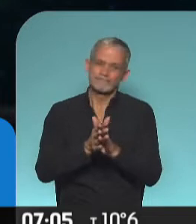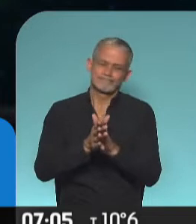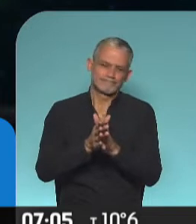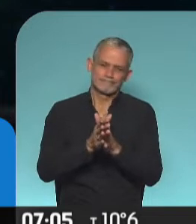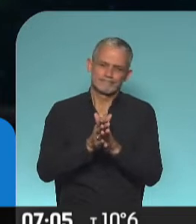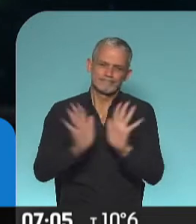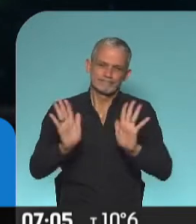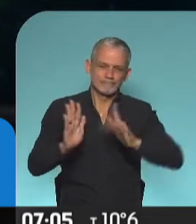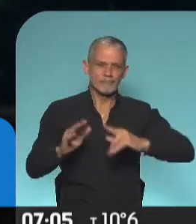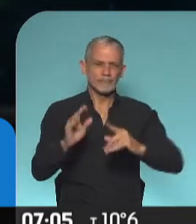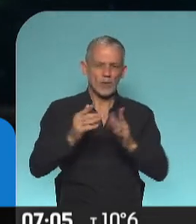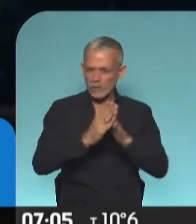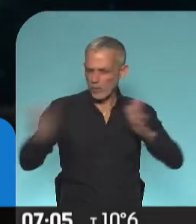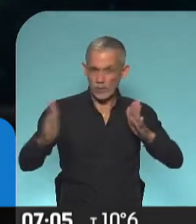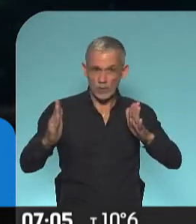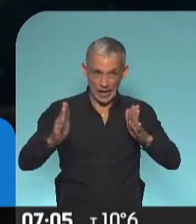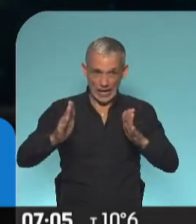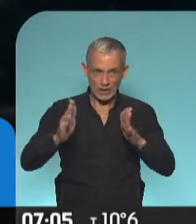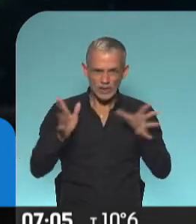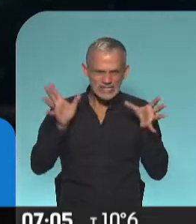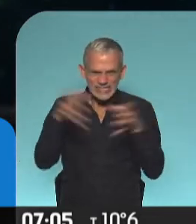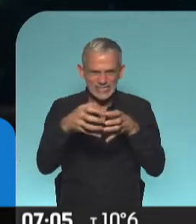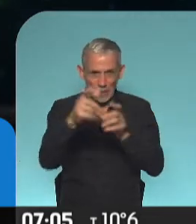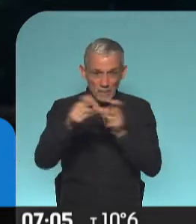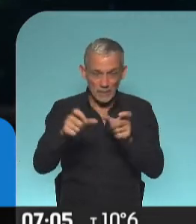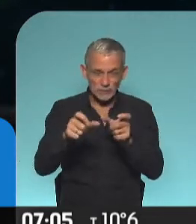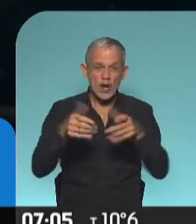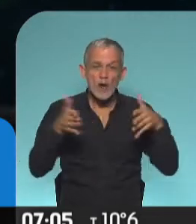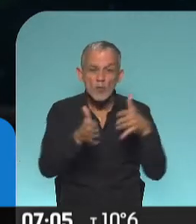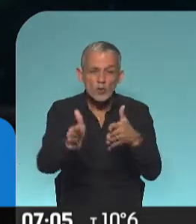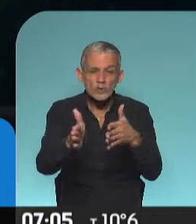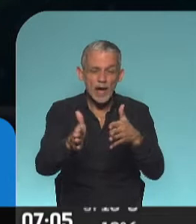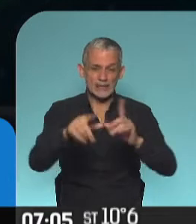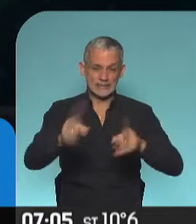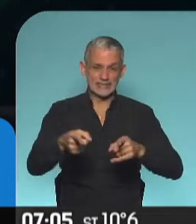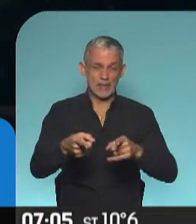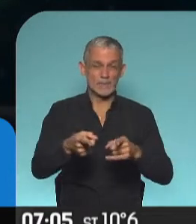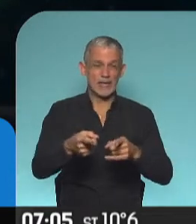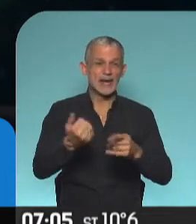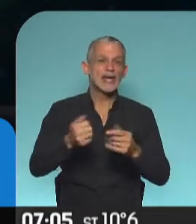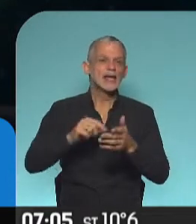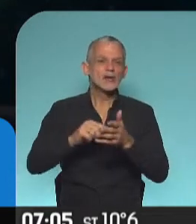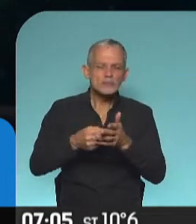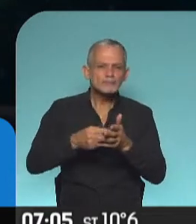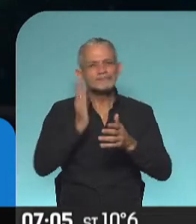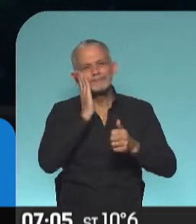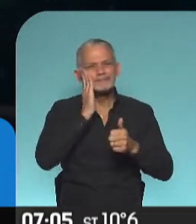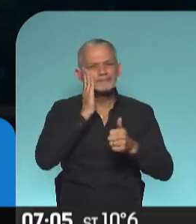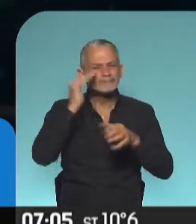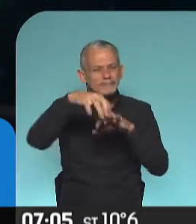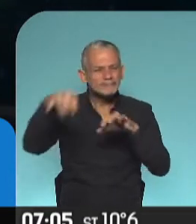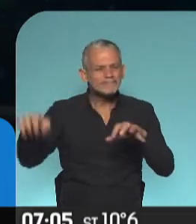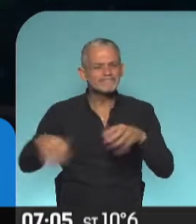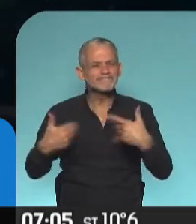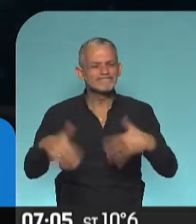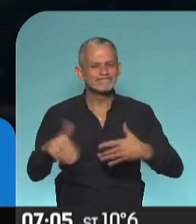intenta impedir es que haya aglomeraciones de gente en las rutas, pero también en los centros de alojamiento. Claro. Lo